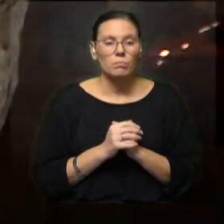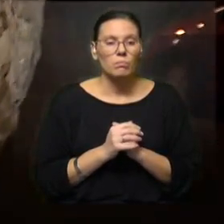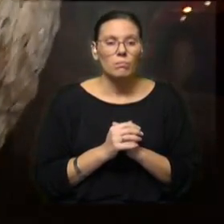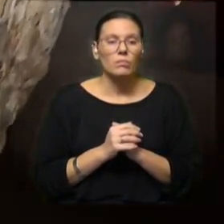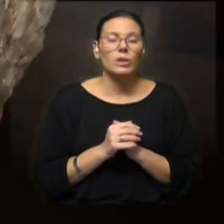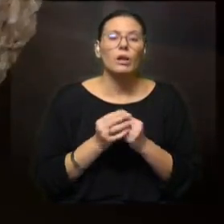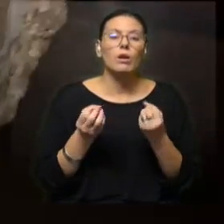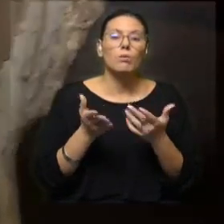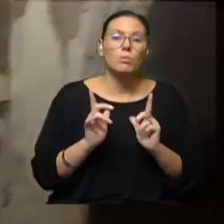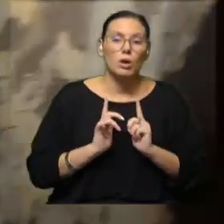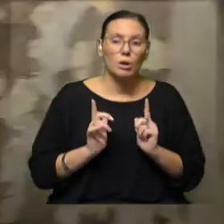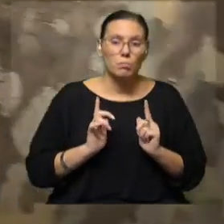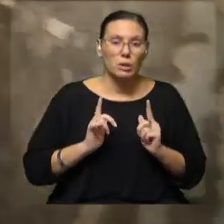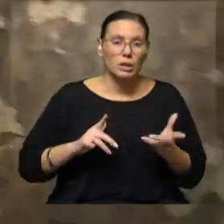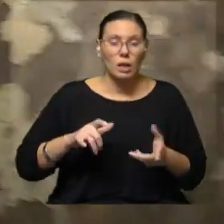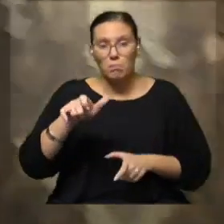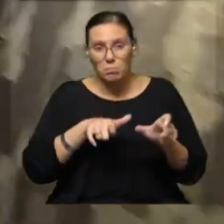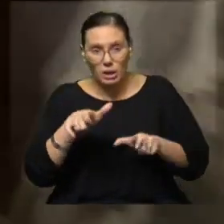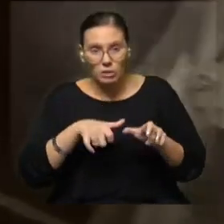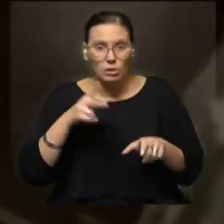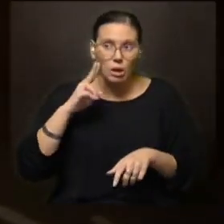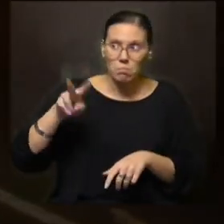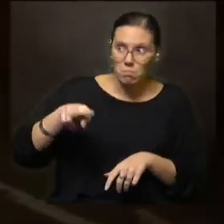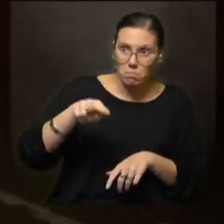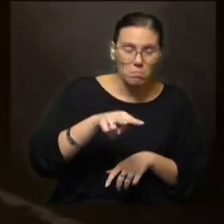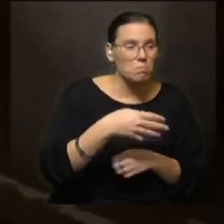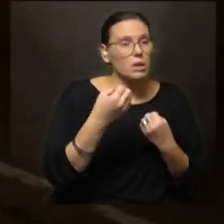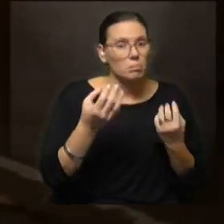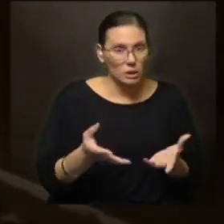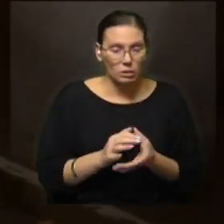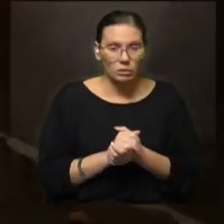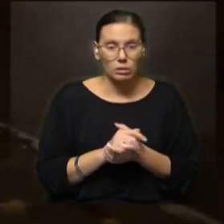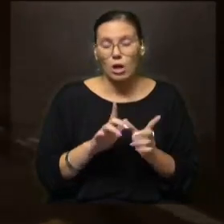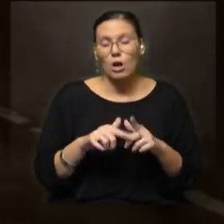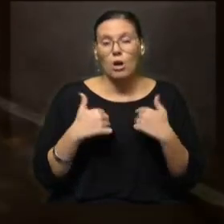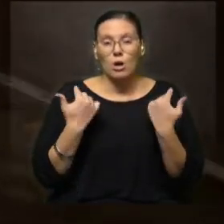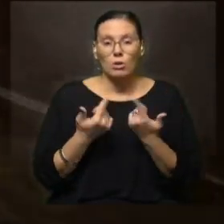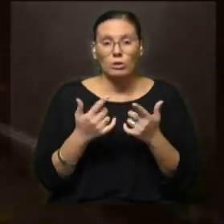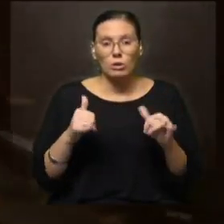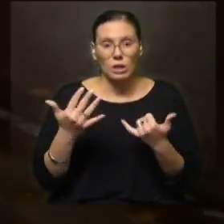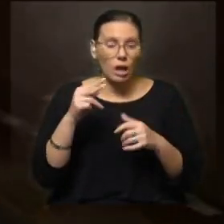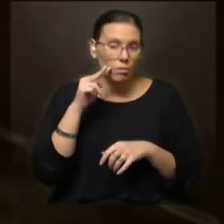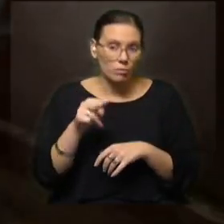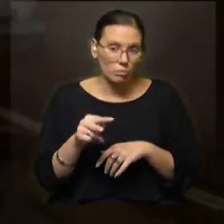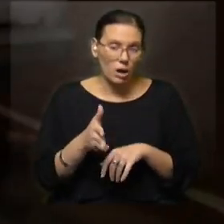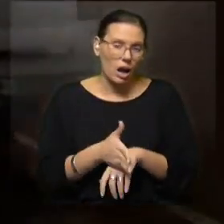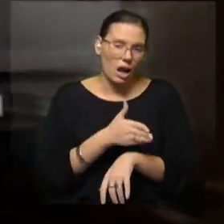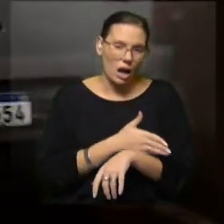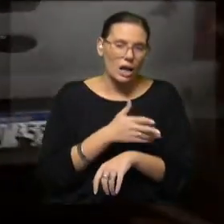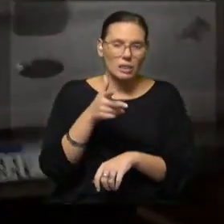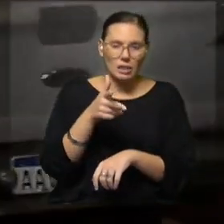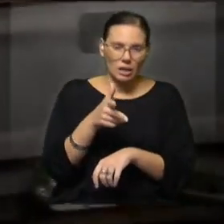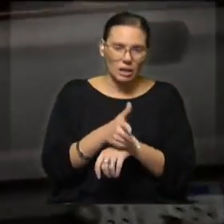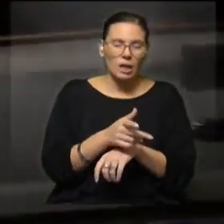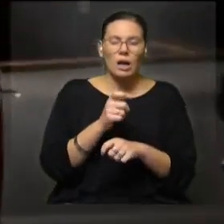¿Y cómo esperan que sea esta, la reacción de los vecinos al pasar por acá? Bueno, nosotros ya lo hemos visto cuando antes de salir la nota,